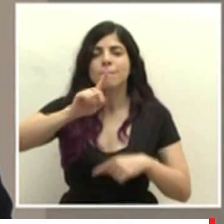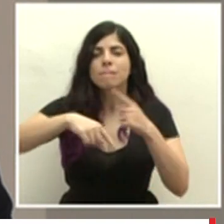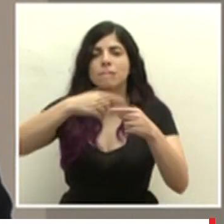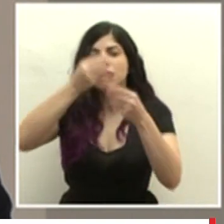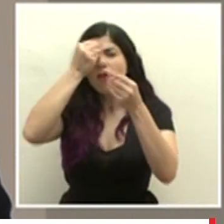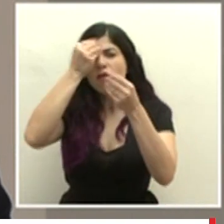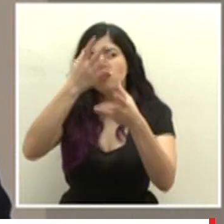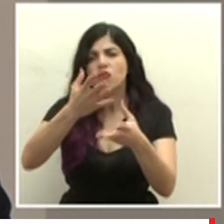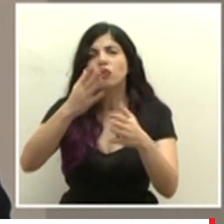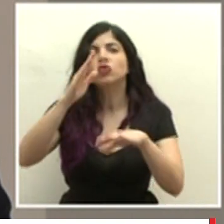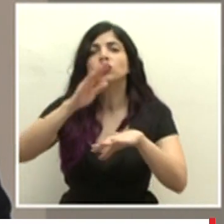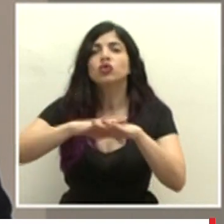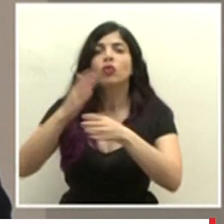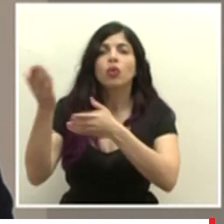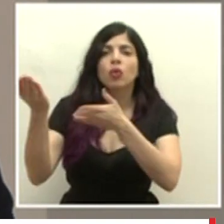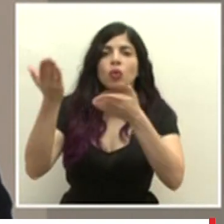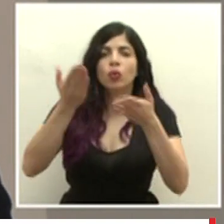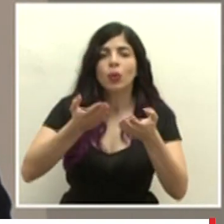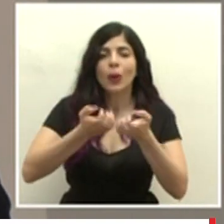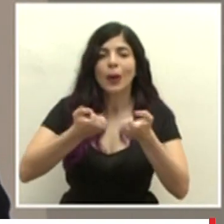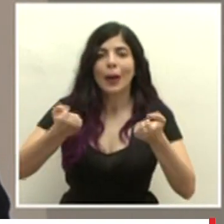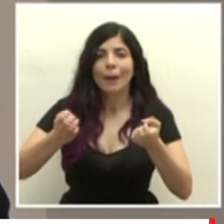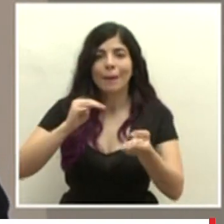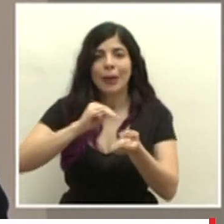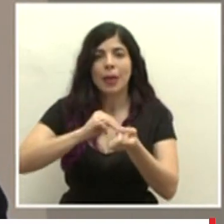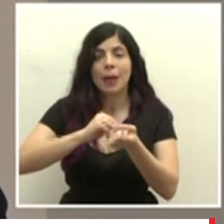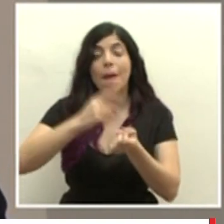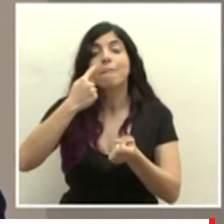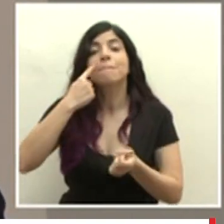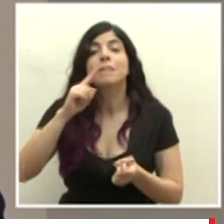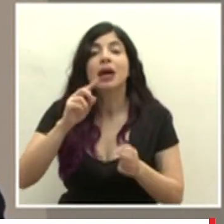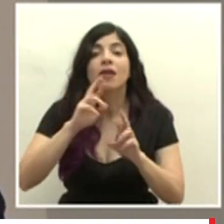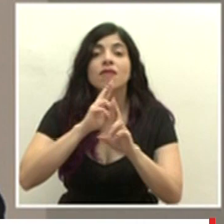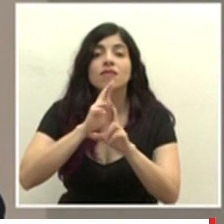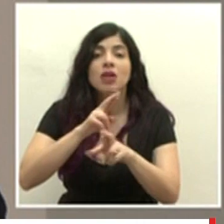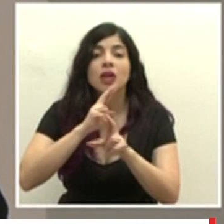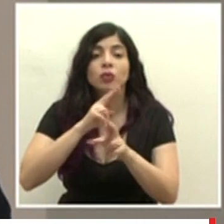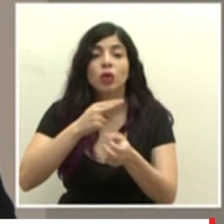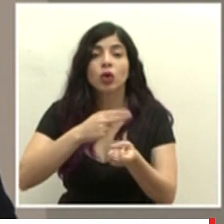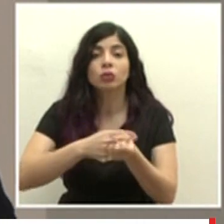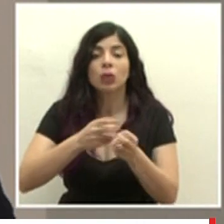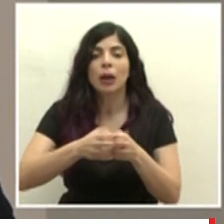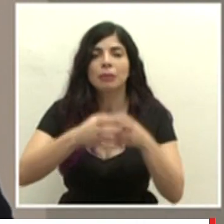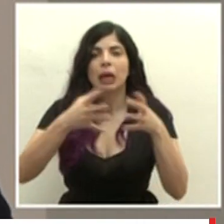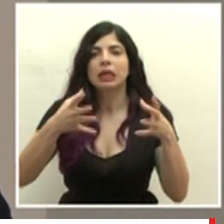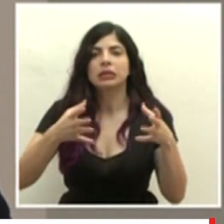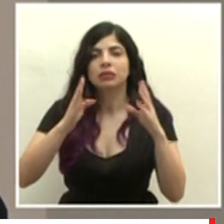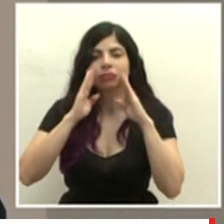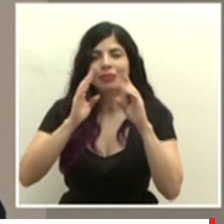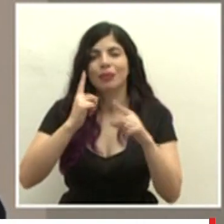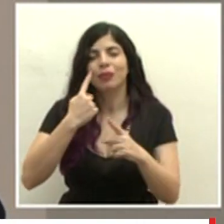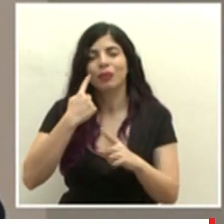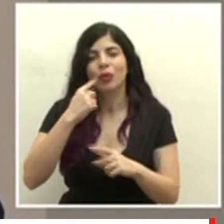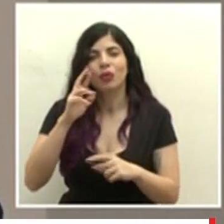informará sobre el ingreso de equipo médico para aumentar la capacidad de respuesta hospitalaria ante la pandemia.